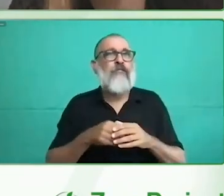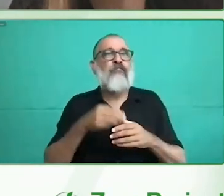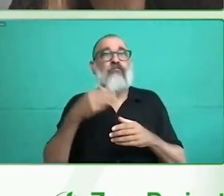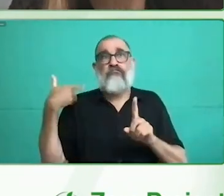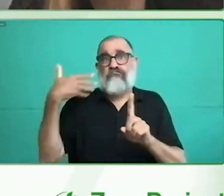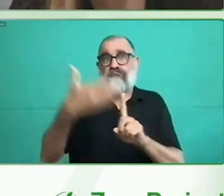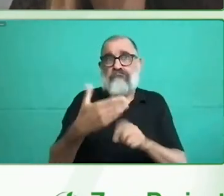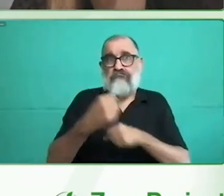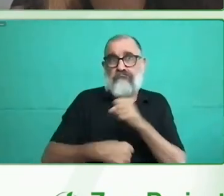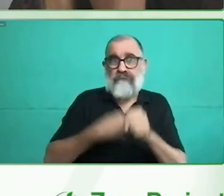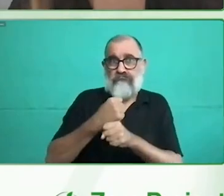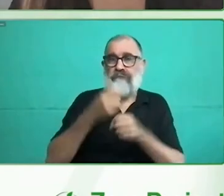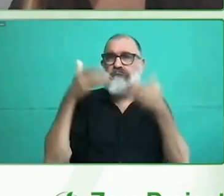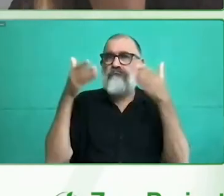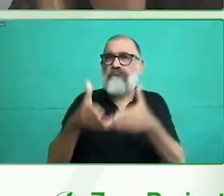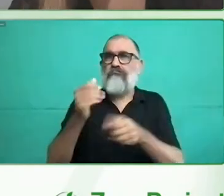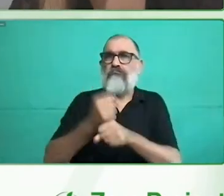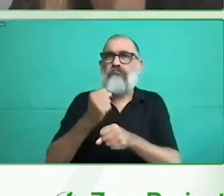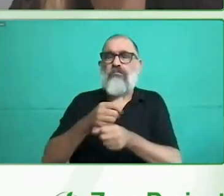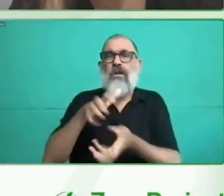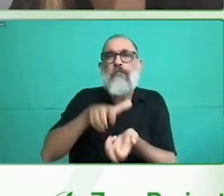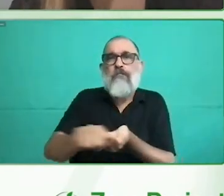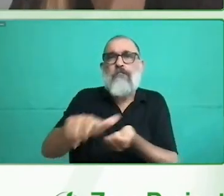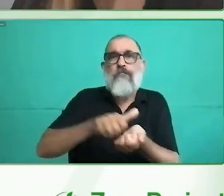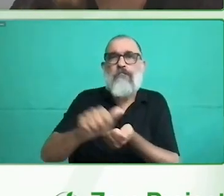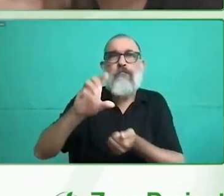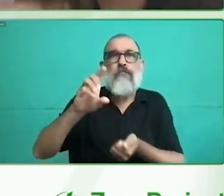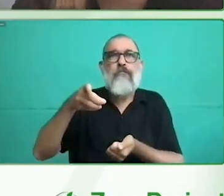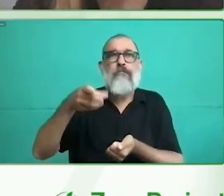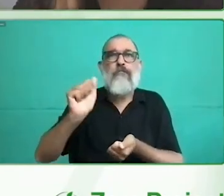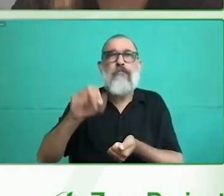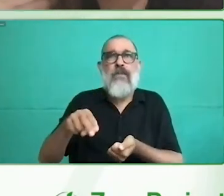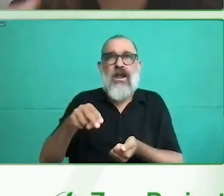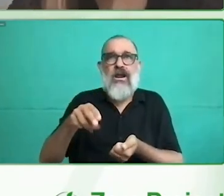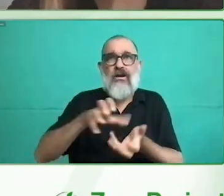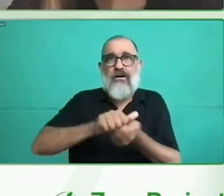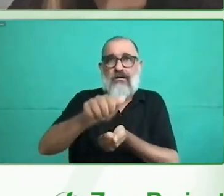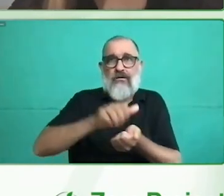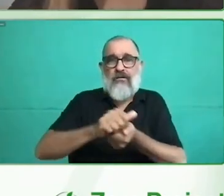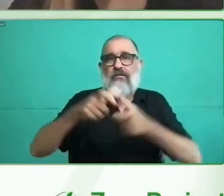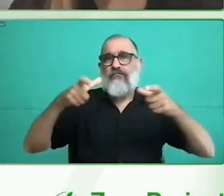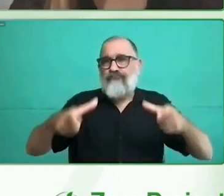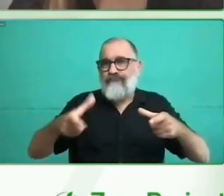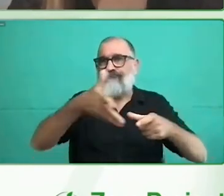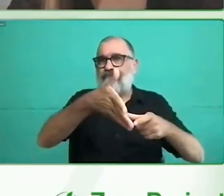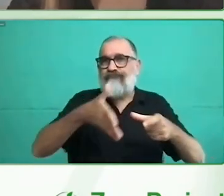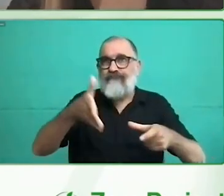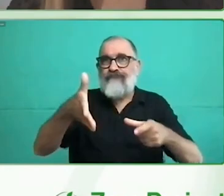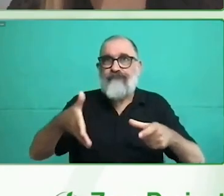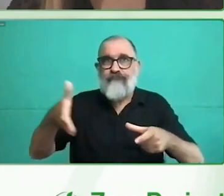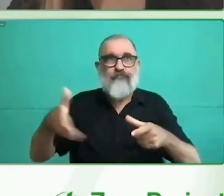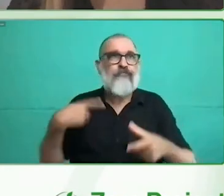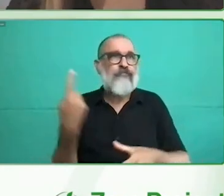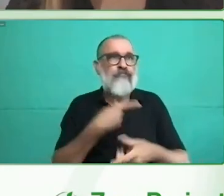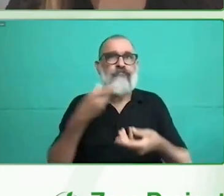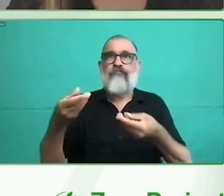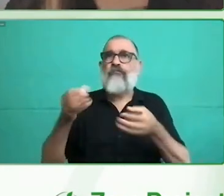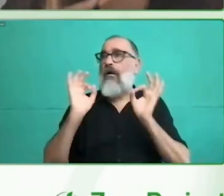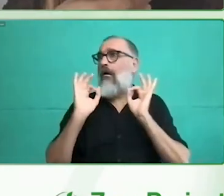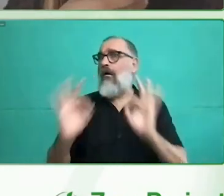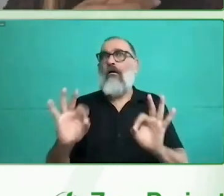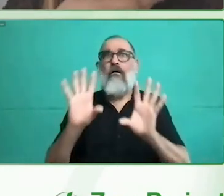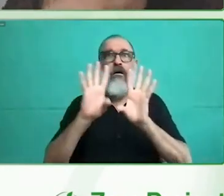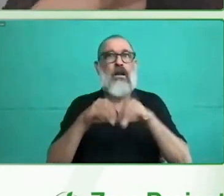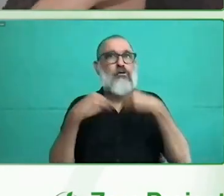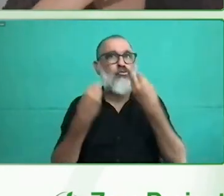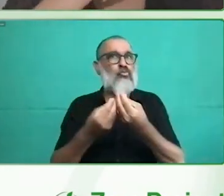con sordoceguera, reforzar los conocimientos y también que ellos mismos vayan adquiriendo las habilidades, ya